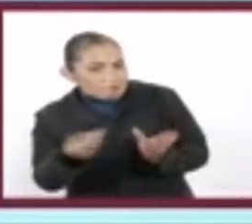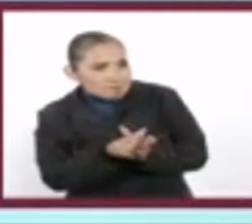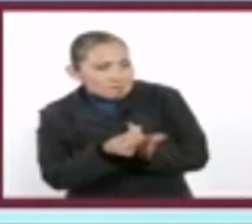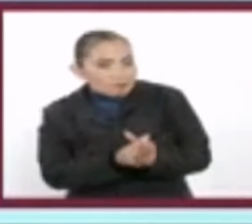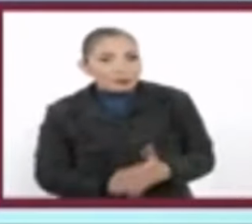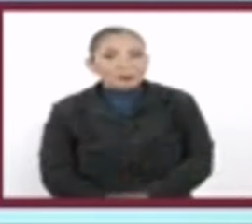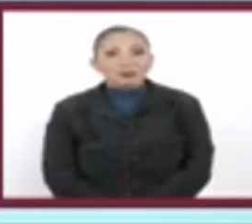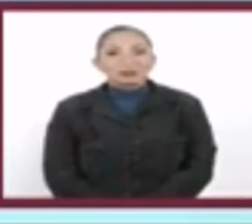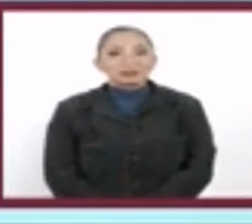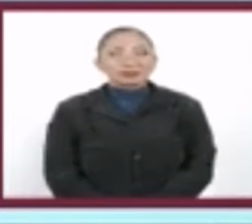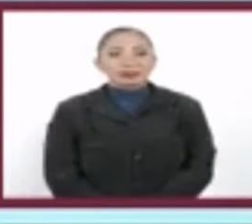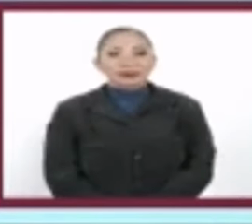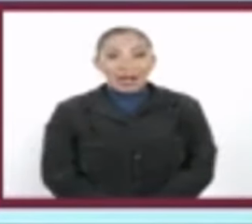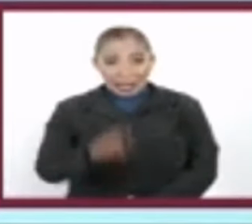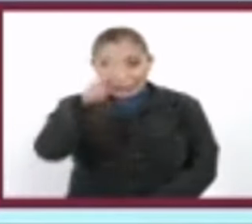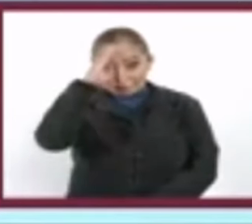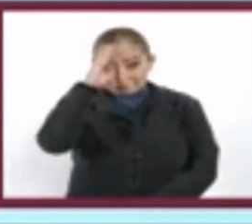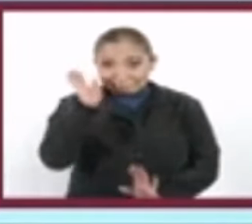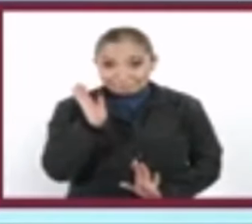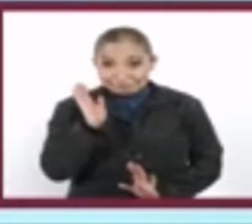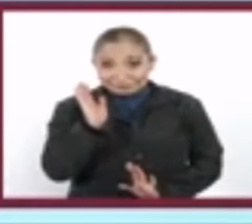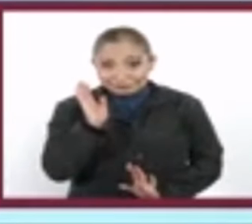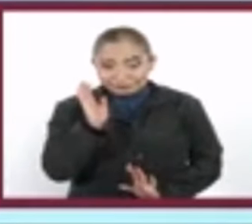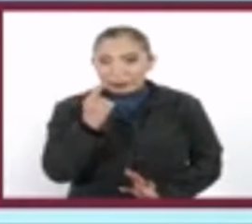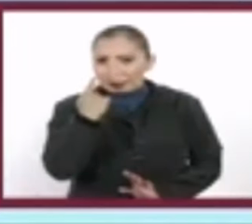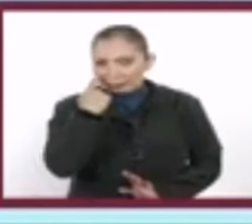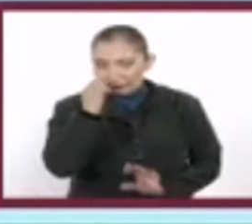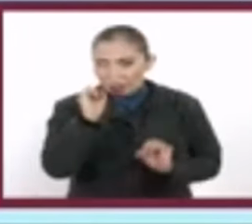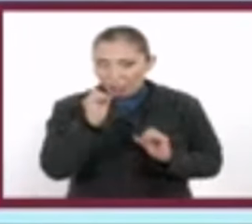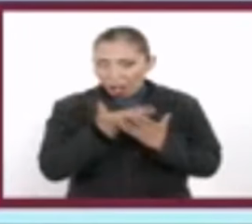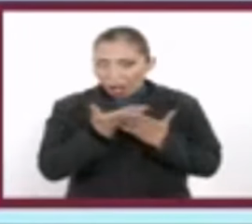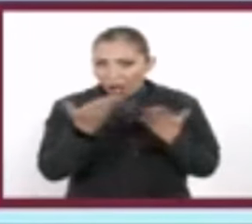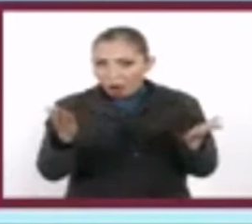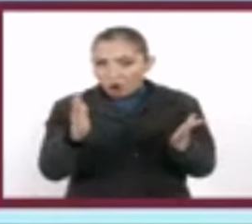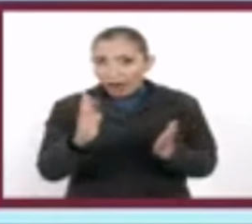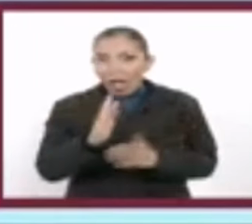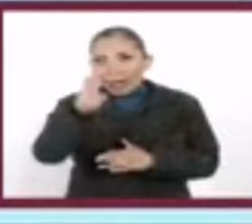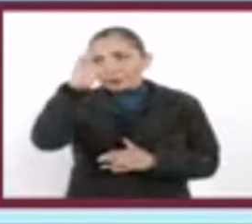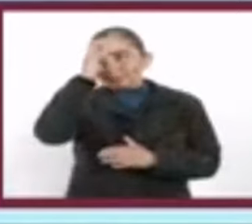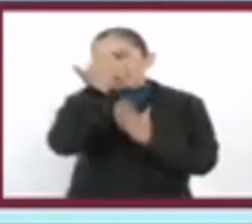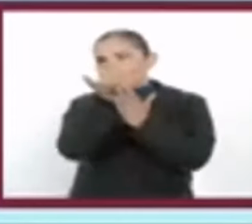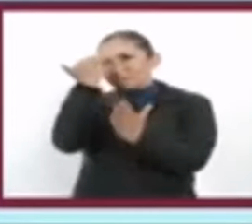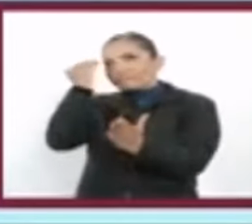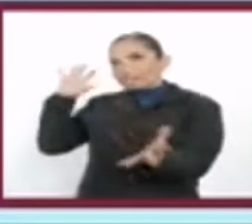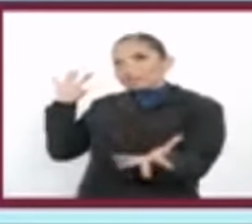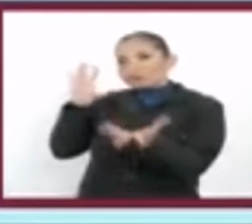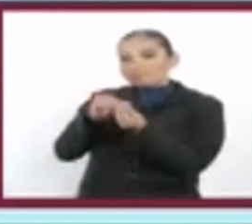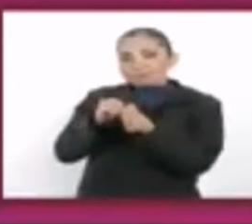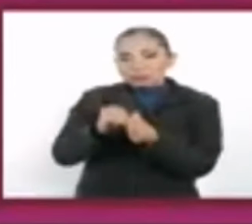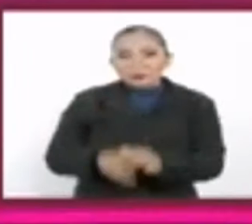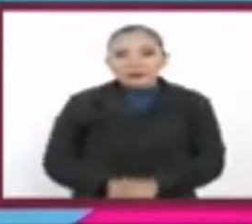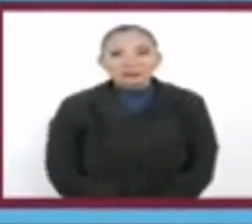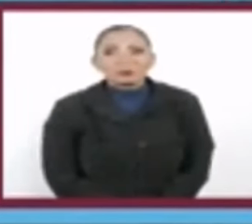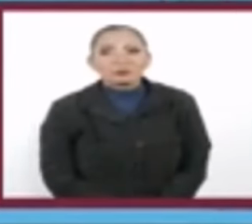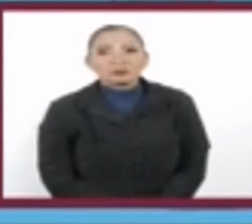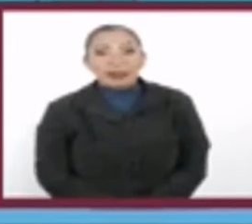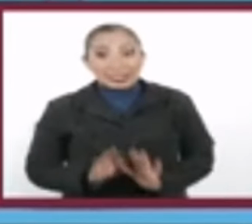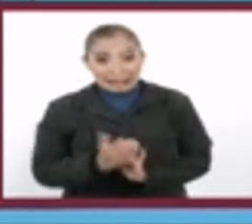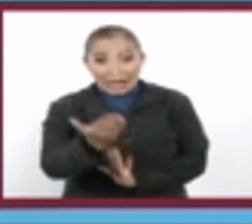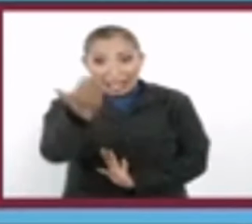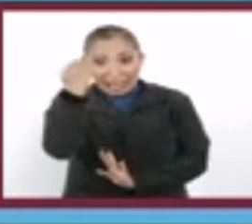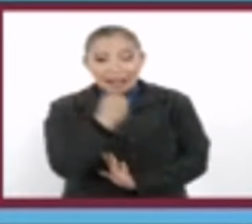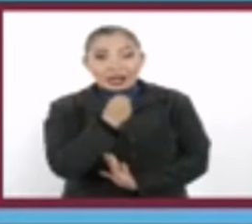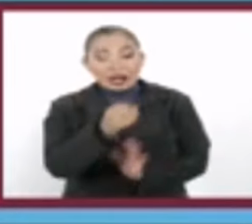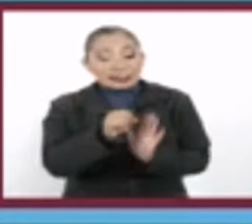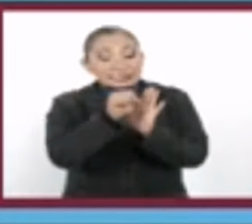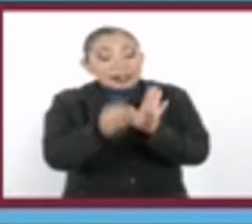sesión? ¿Ya lo pensaron? Bien, hagamos una recapitulación. Como hemos